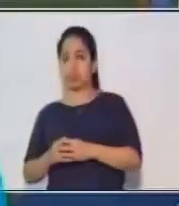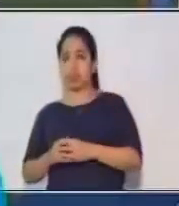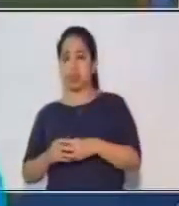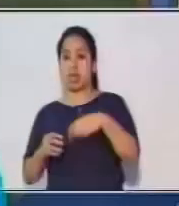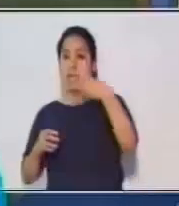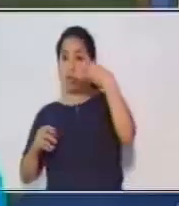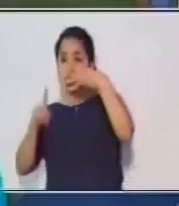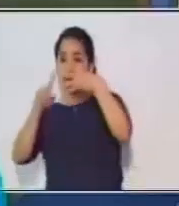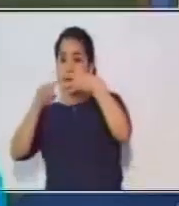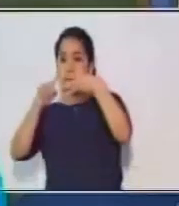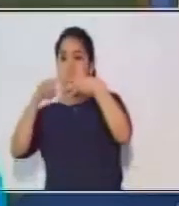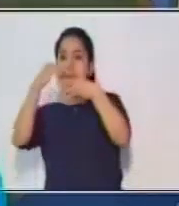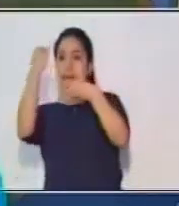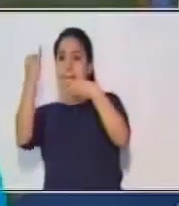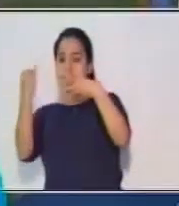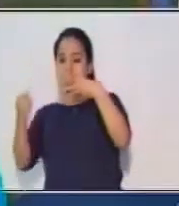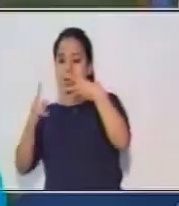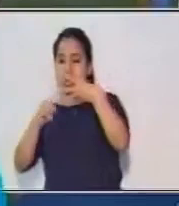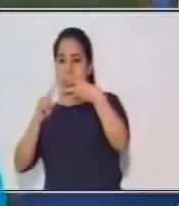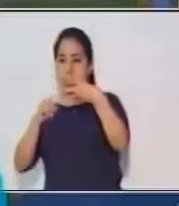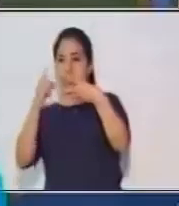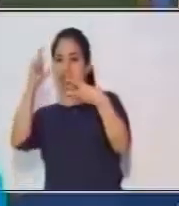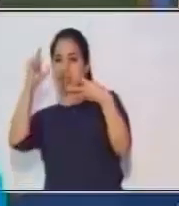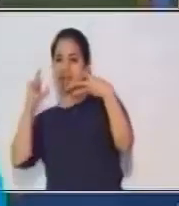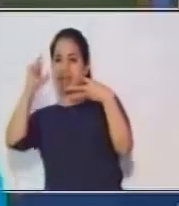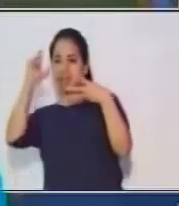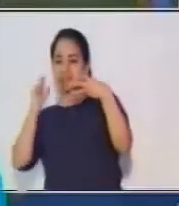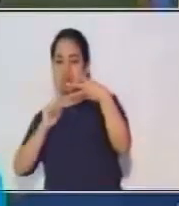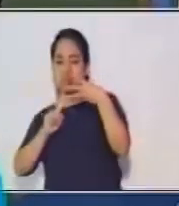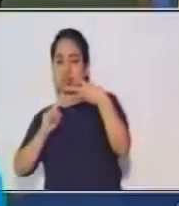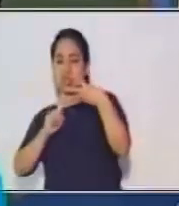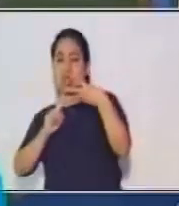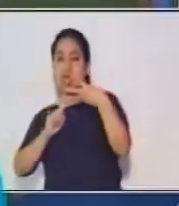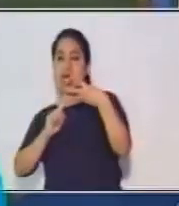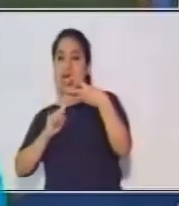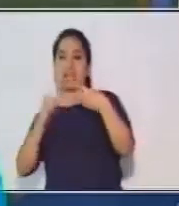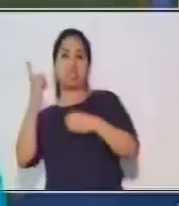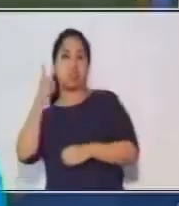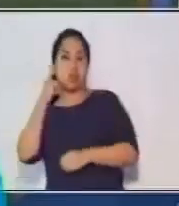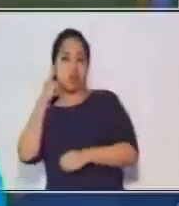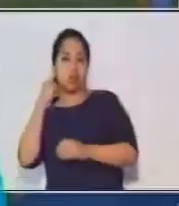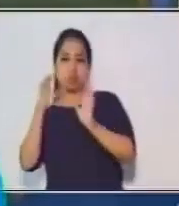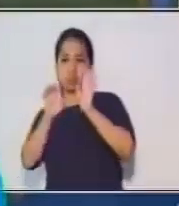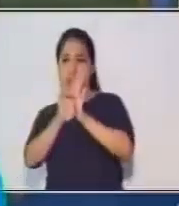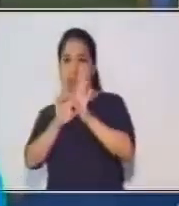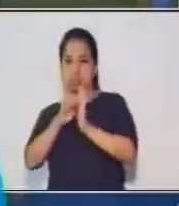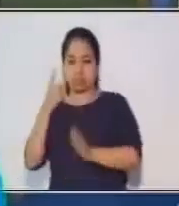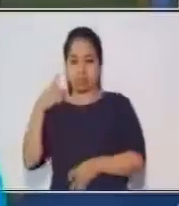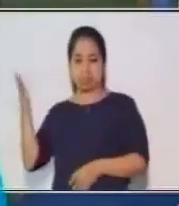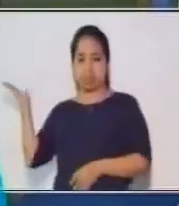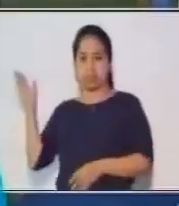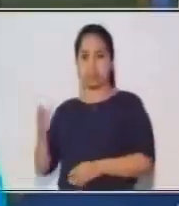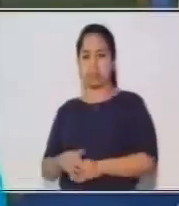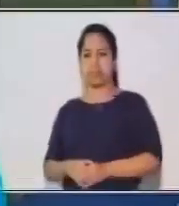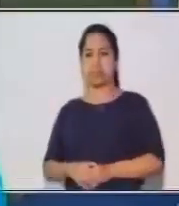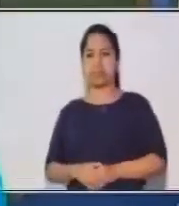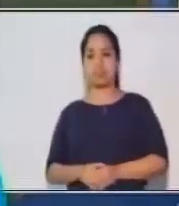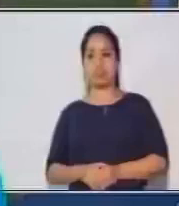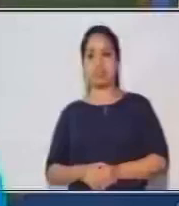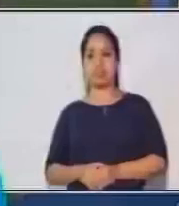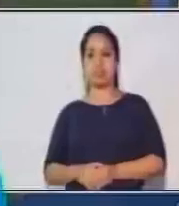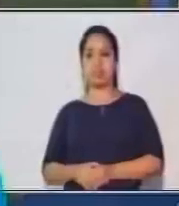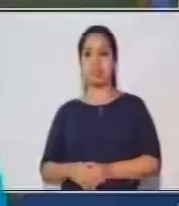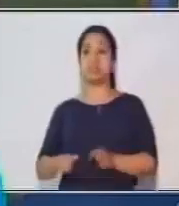Imágenes, gestos y sonidos. Veamos los ejemplos. Este ejemplo,